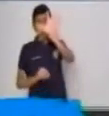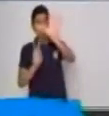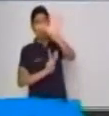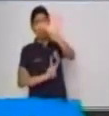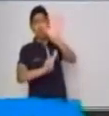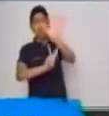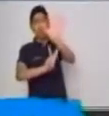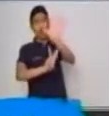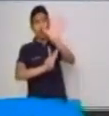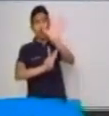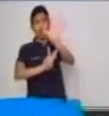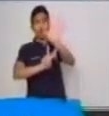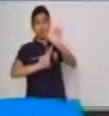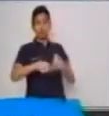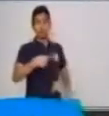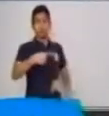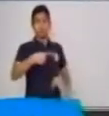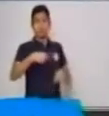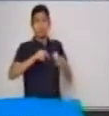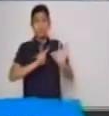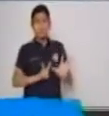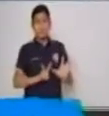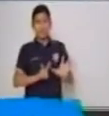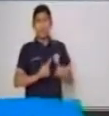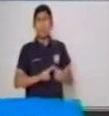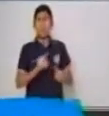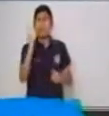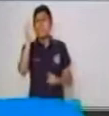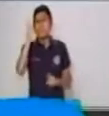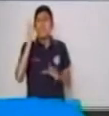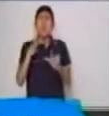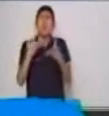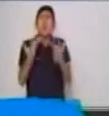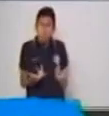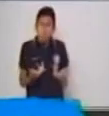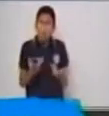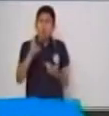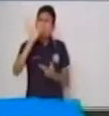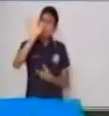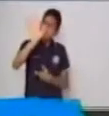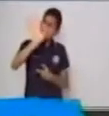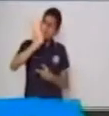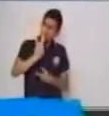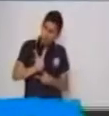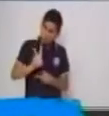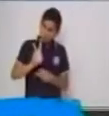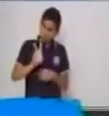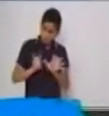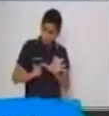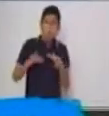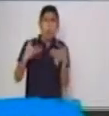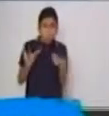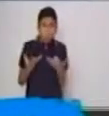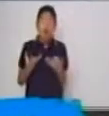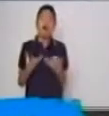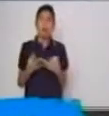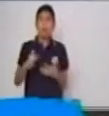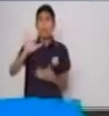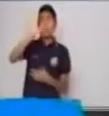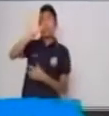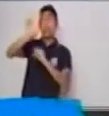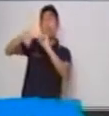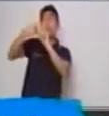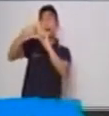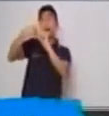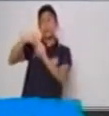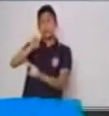2 y 7. Para saber el resultado de esto, se tuvo que sumar estos dos